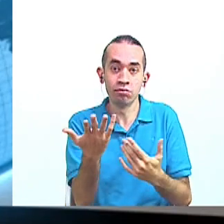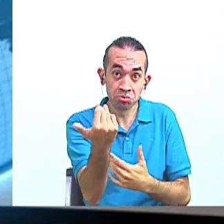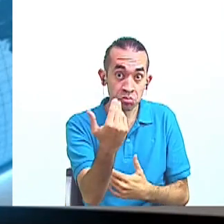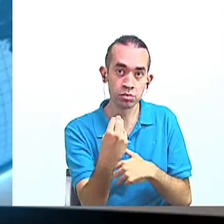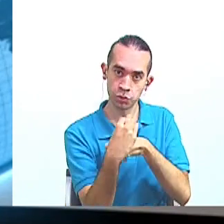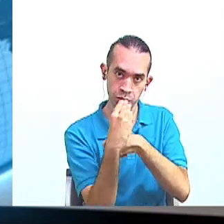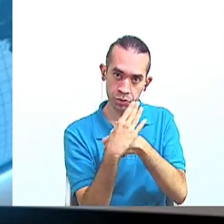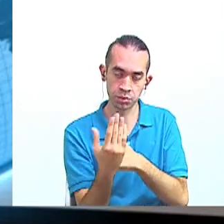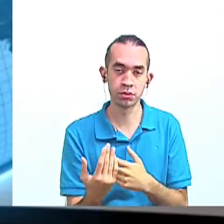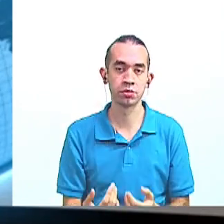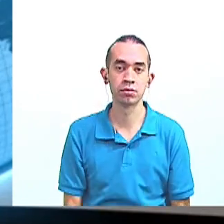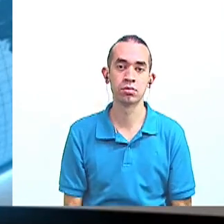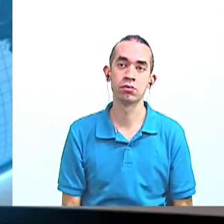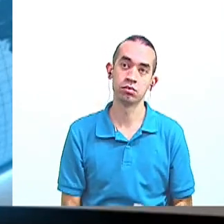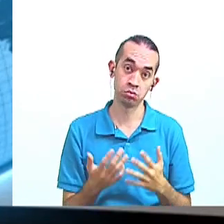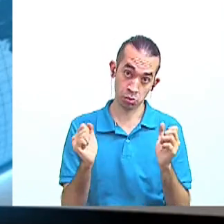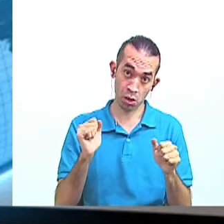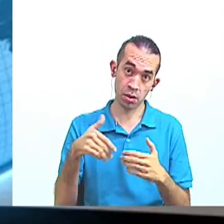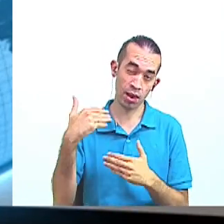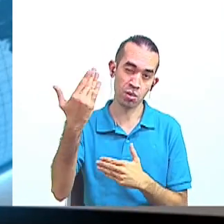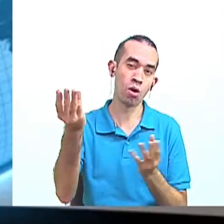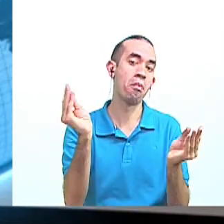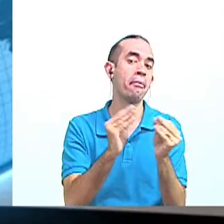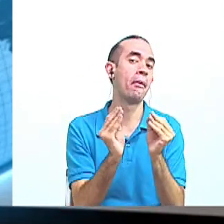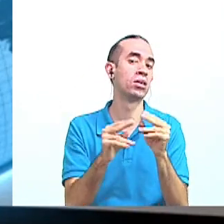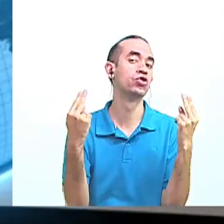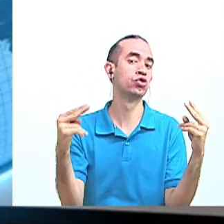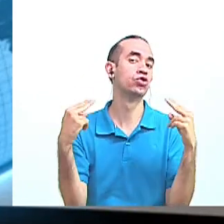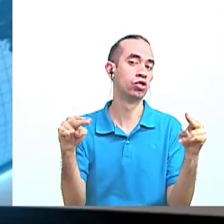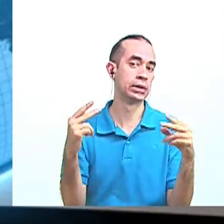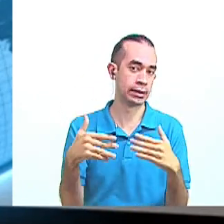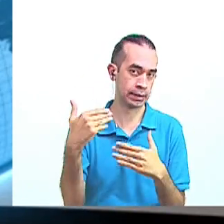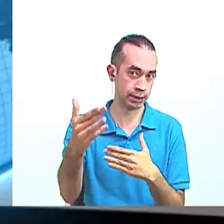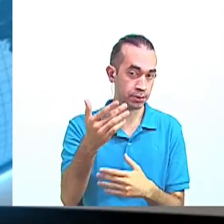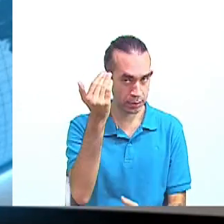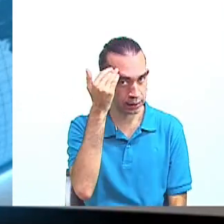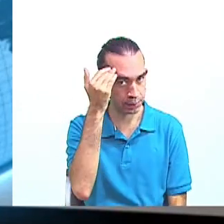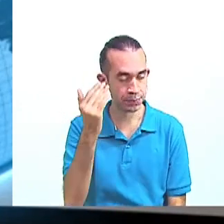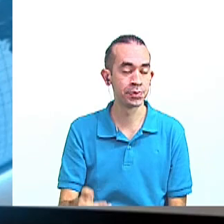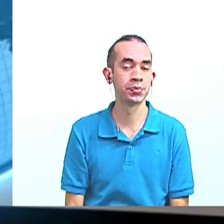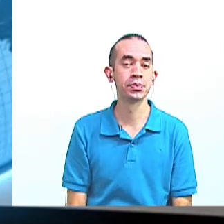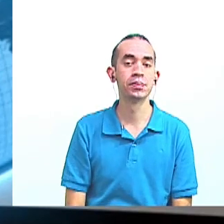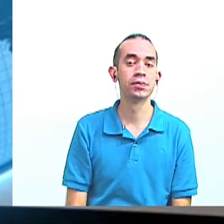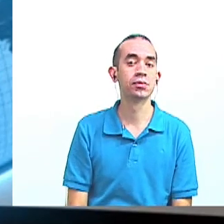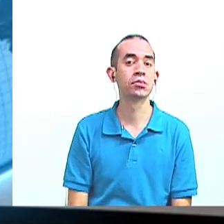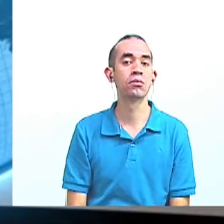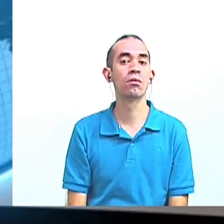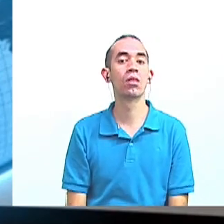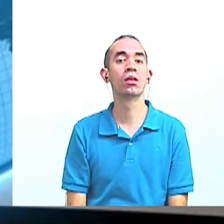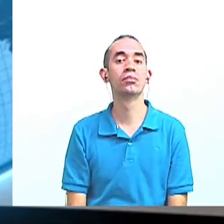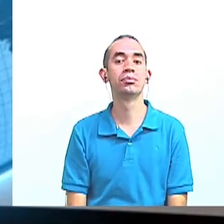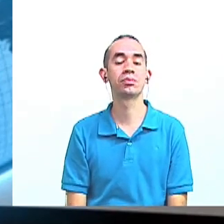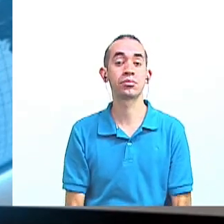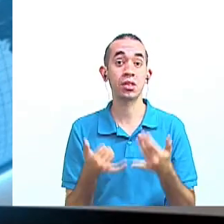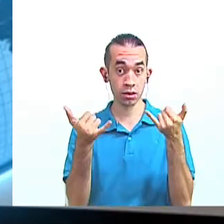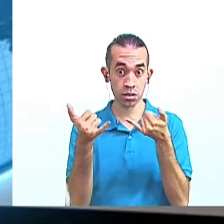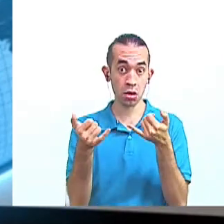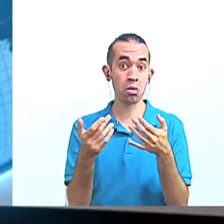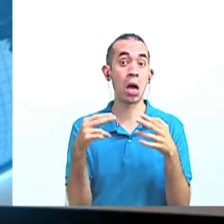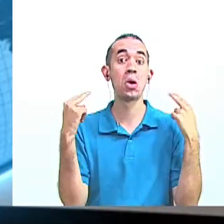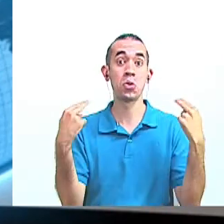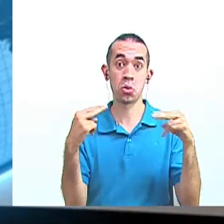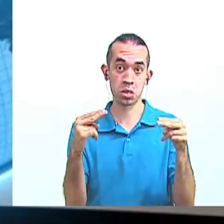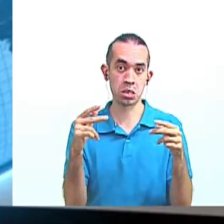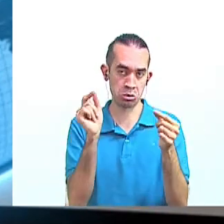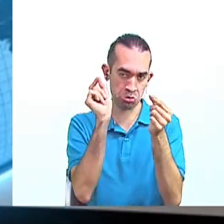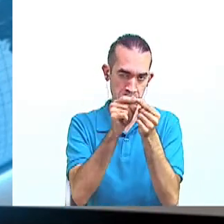habida cuenta de que muy probablemente vamos a tener nuevas emisiones de este espacio. Bueno, vamos con el detalle de las noticias y nos